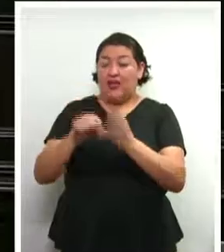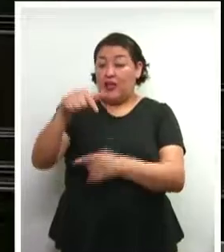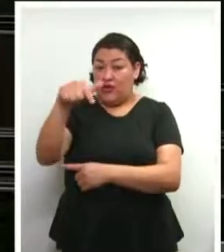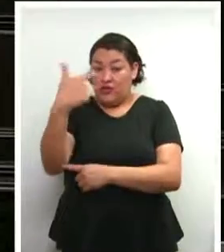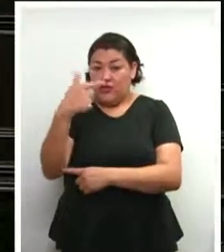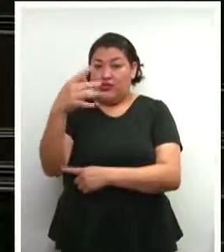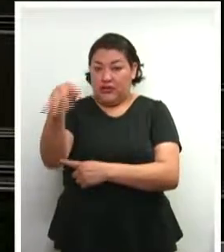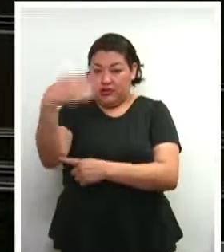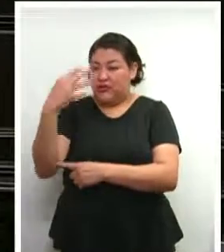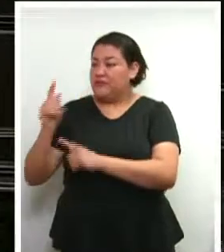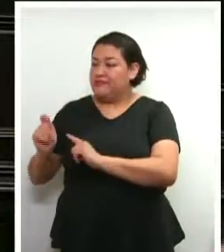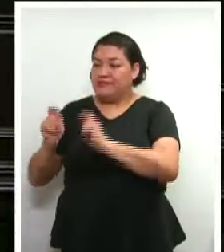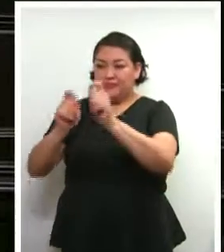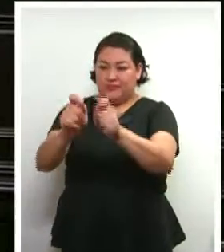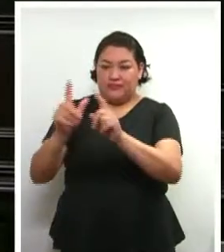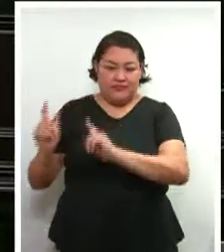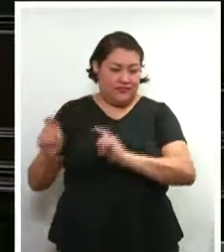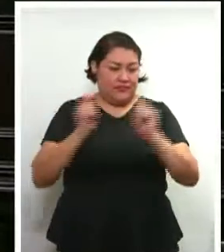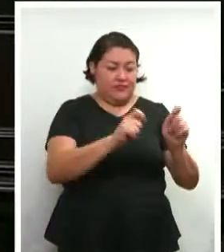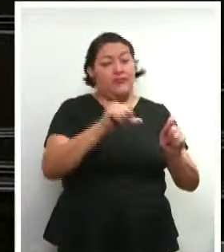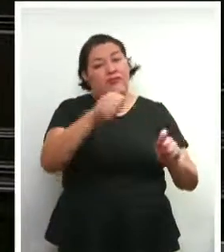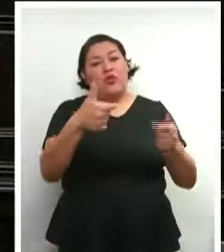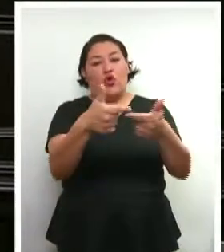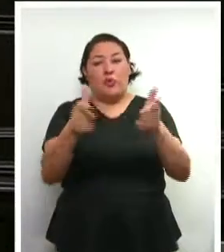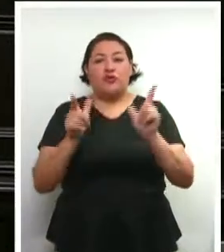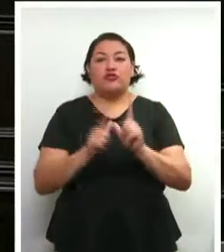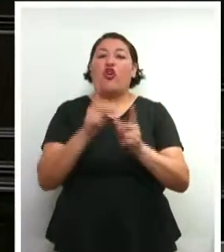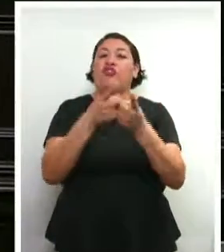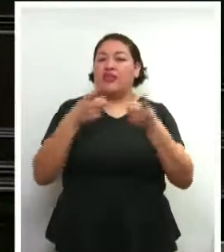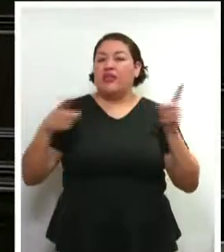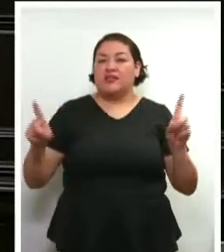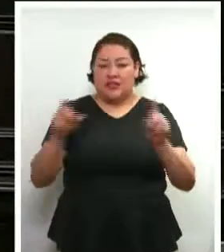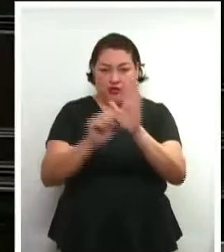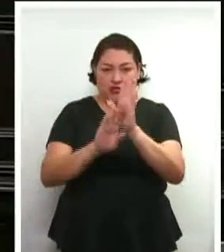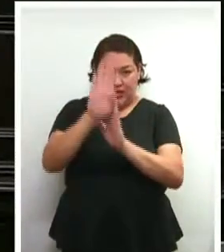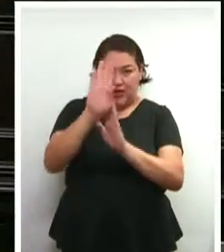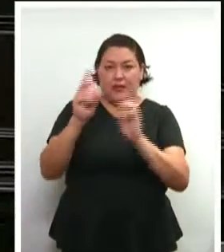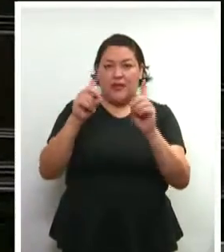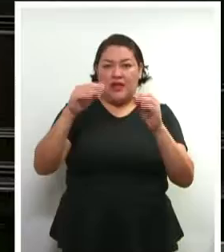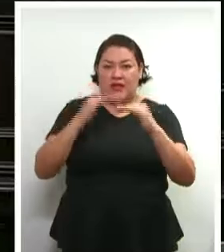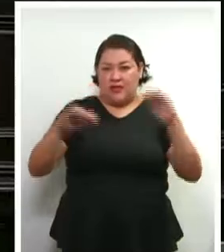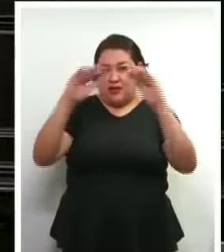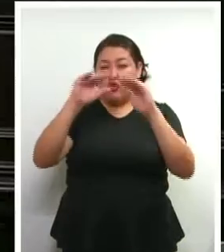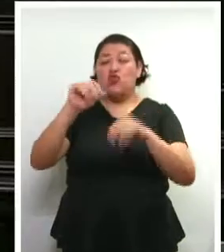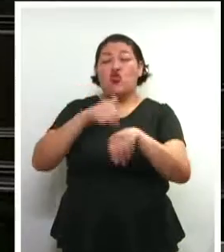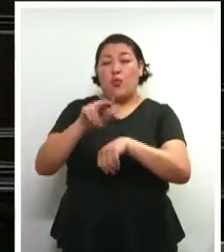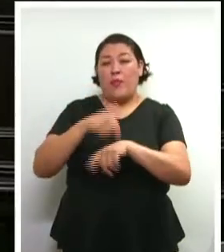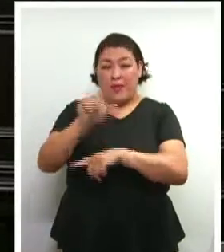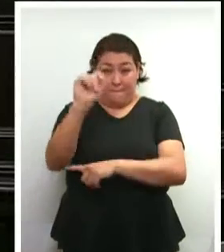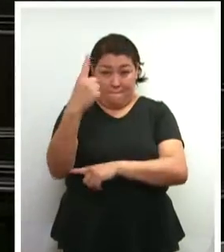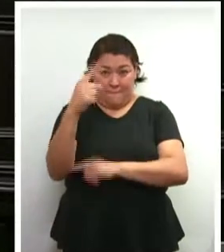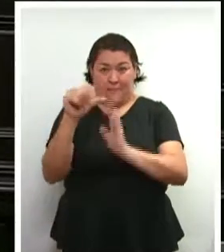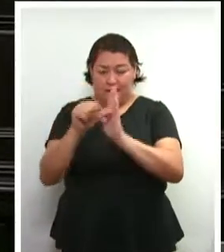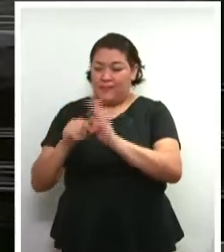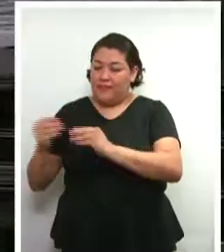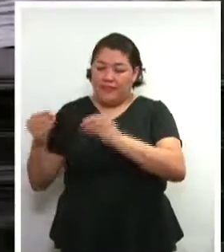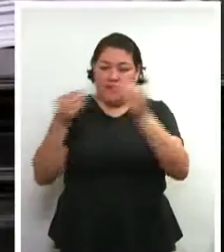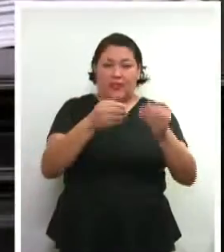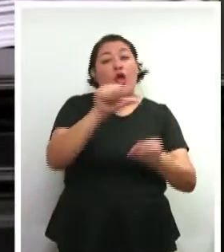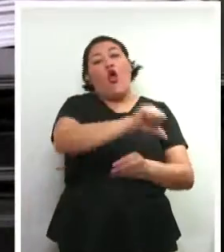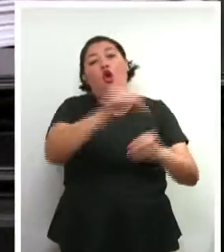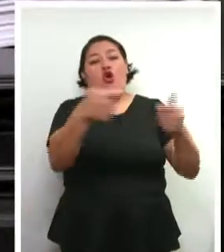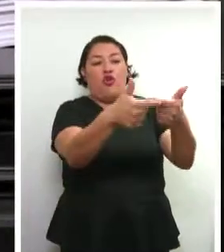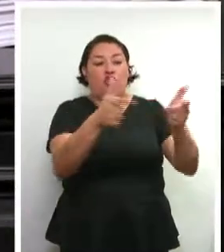y 14, a la Comisión de Desarrollo Sostenible y Planeación Democrática el artículo 21, a la Comisión de